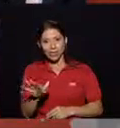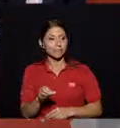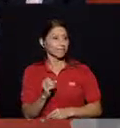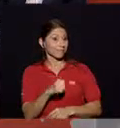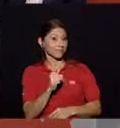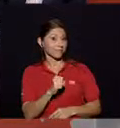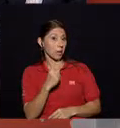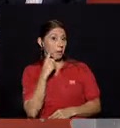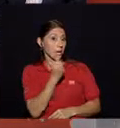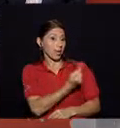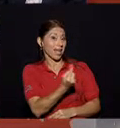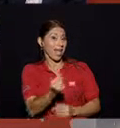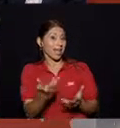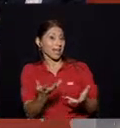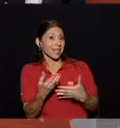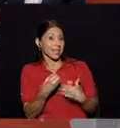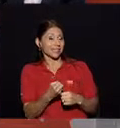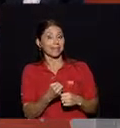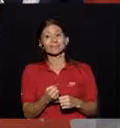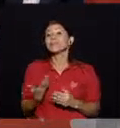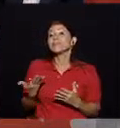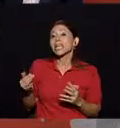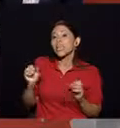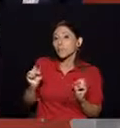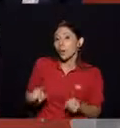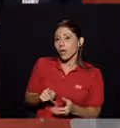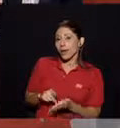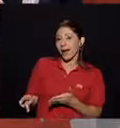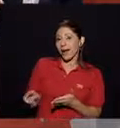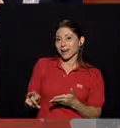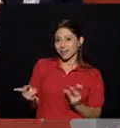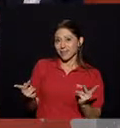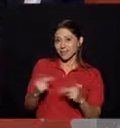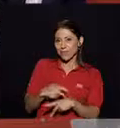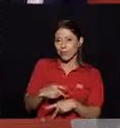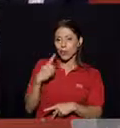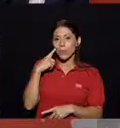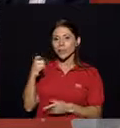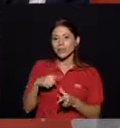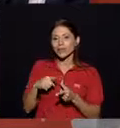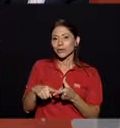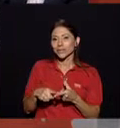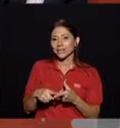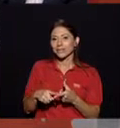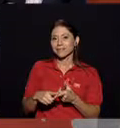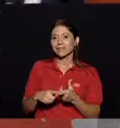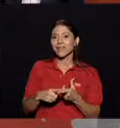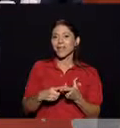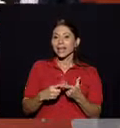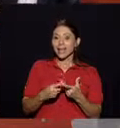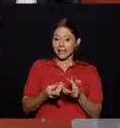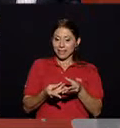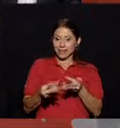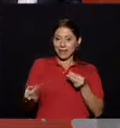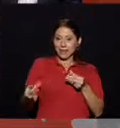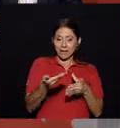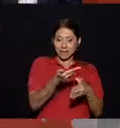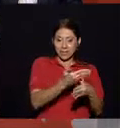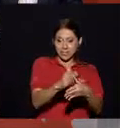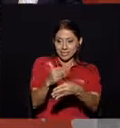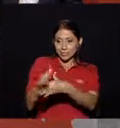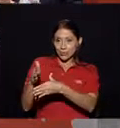significa esto? Y por lo que cada quien quiere hacer también. Y puede pagar, Sí. que es peor. Sí. Porque entonces, la distribución de la